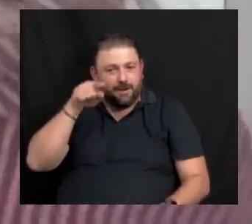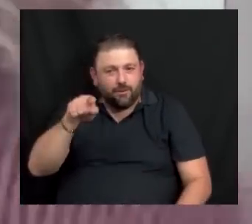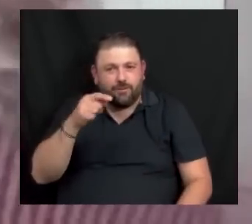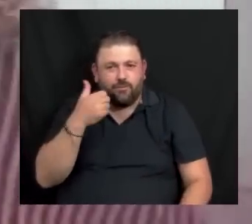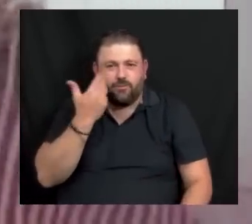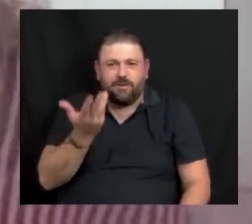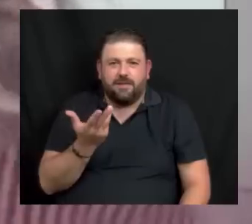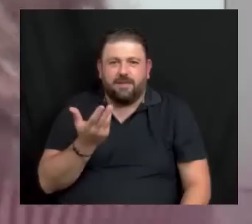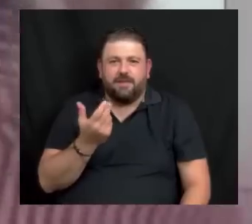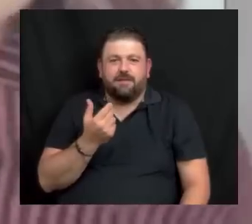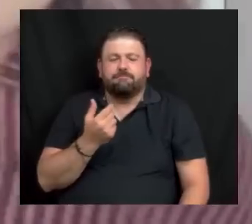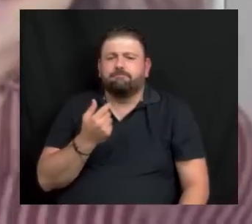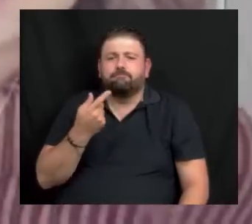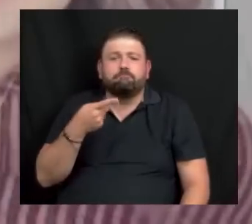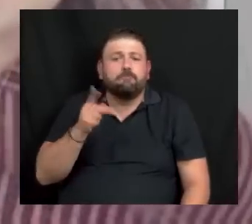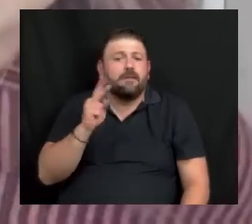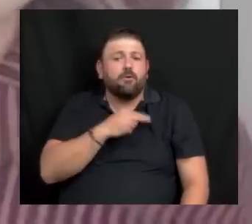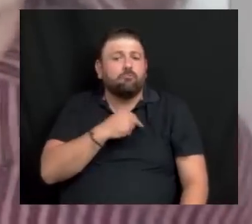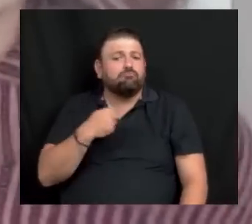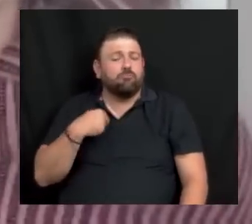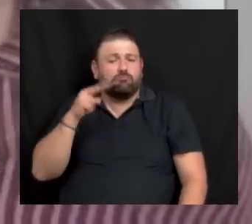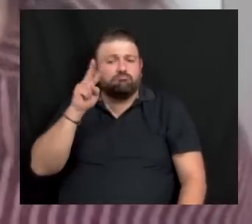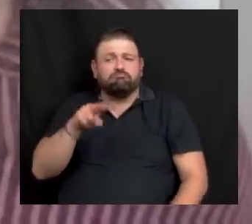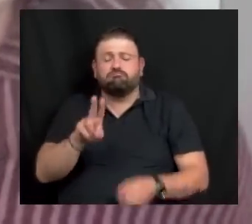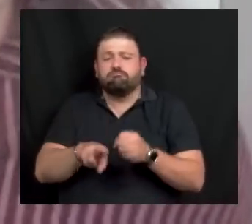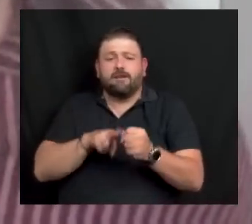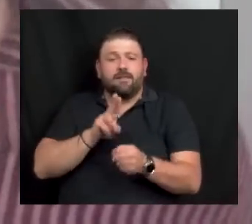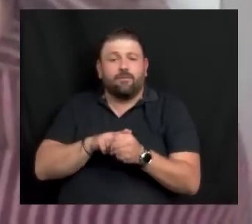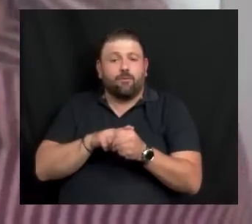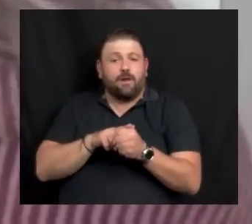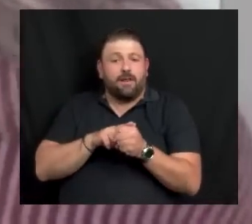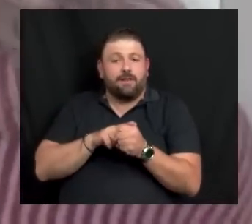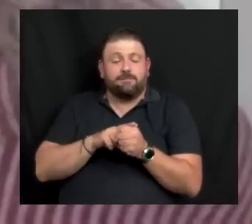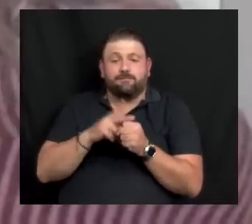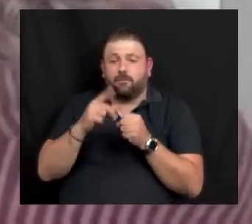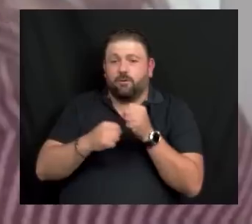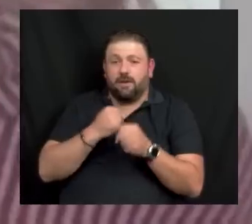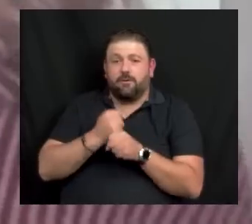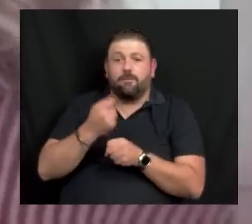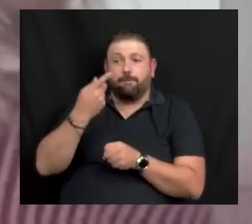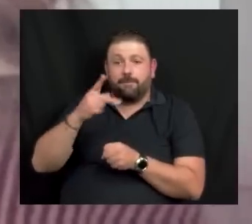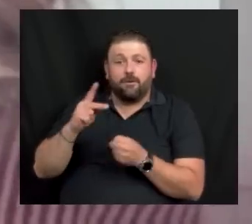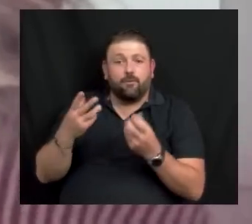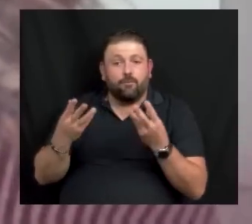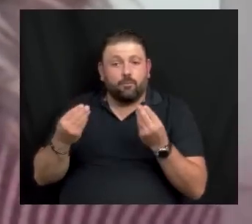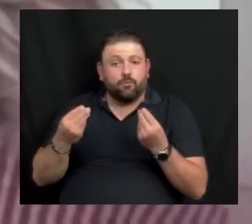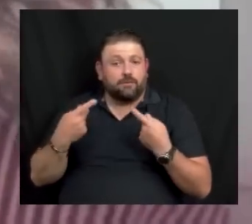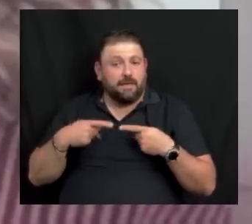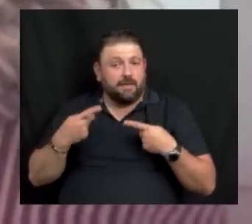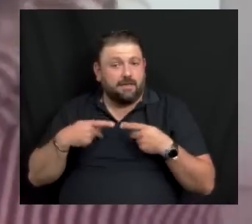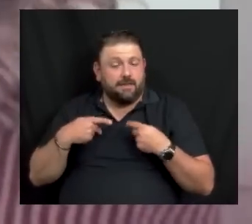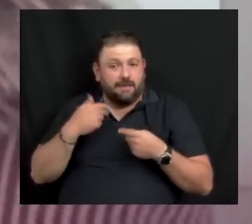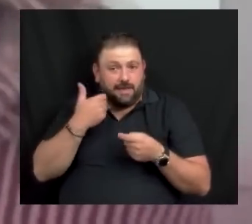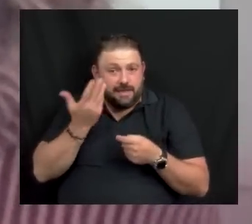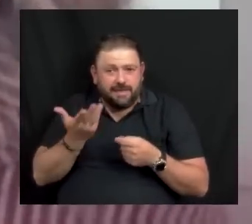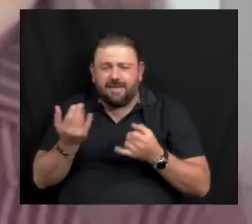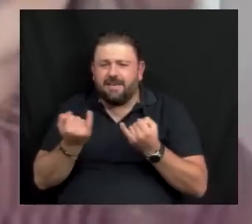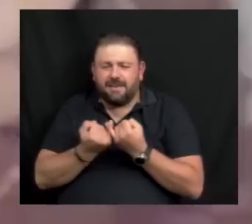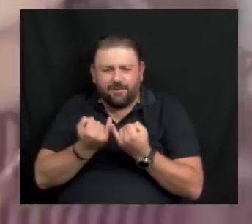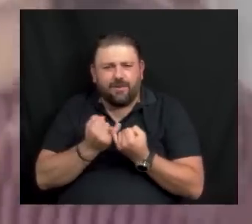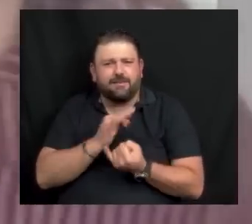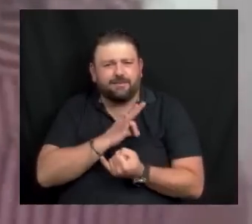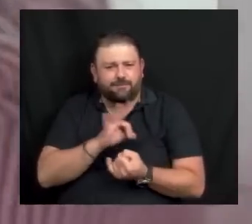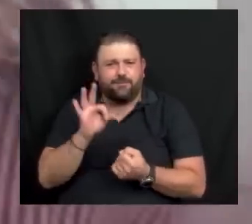bueno, nosotros lo vemos muy natural que sea un año, pero creo que para mucha gente resulta increíble que en un año puedas cambiar